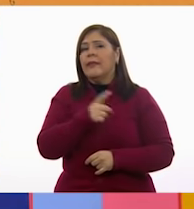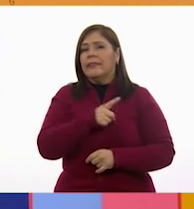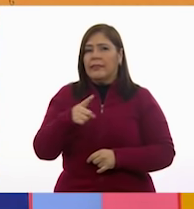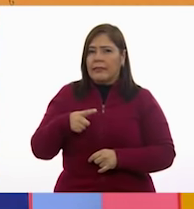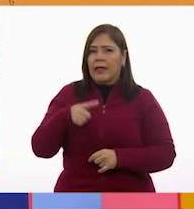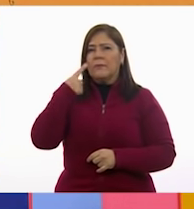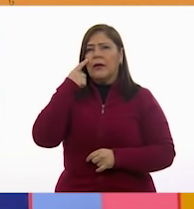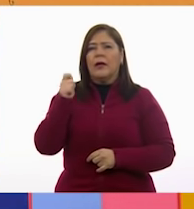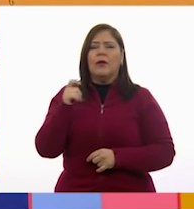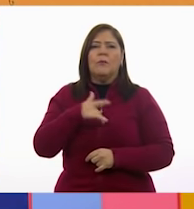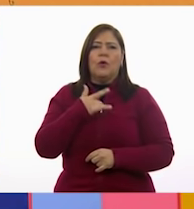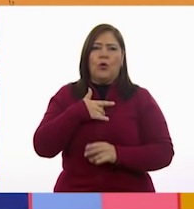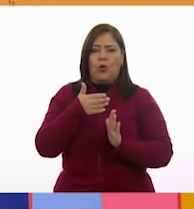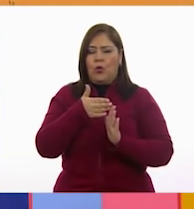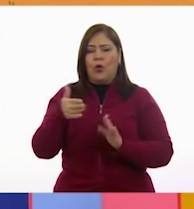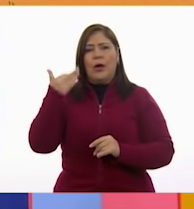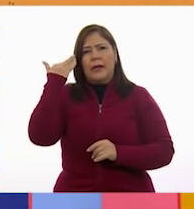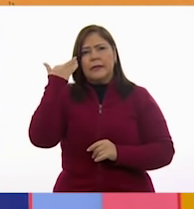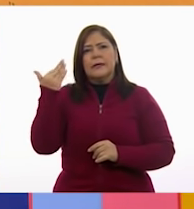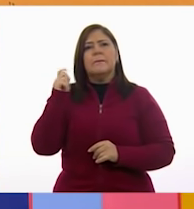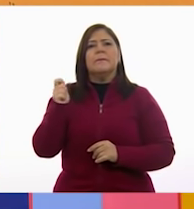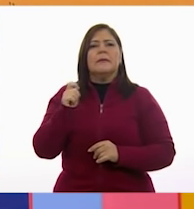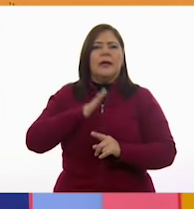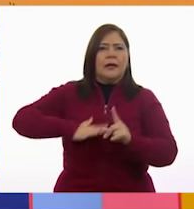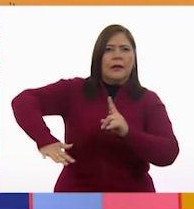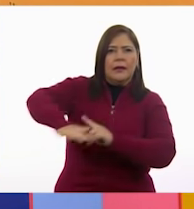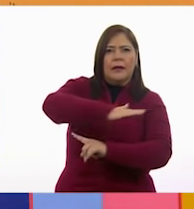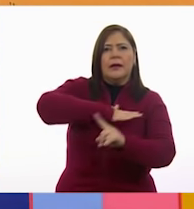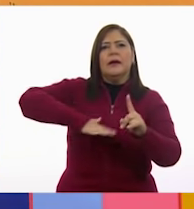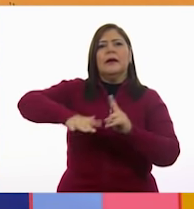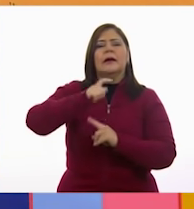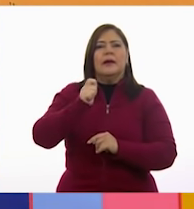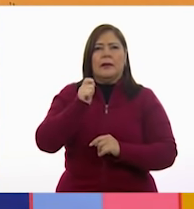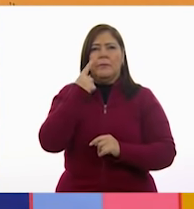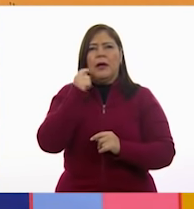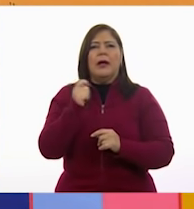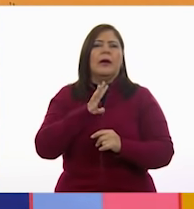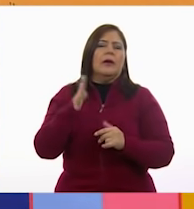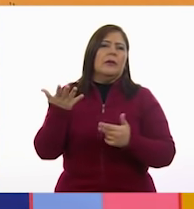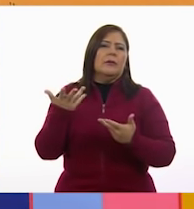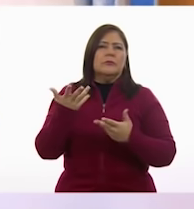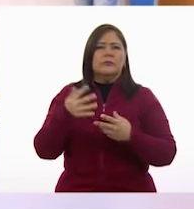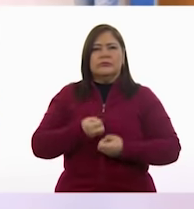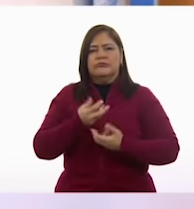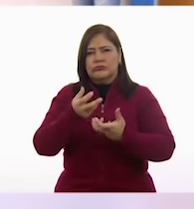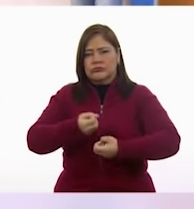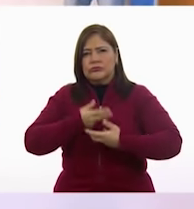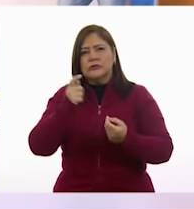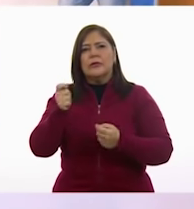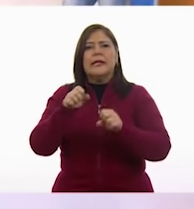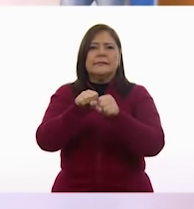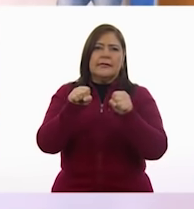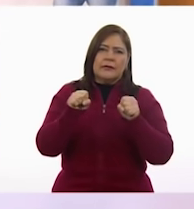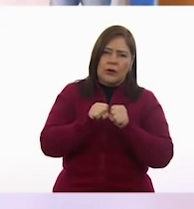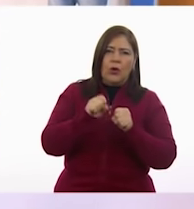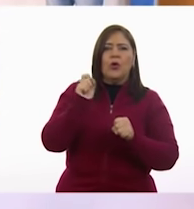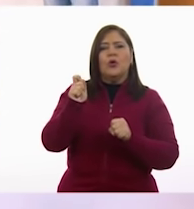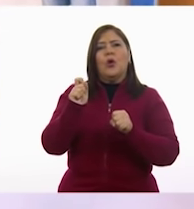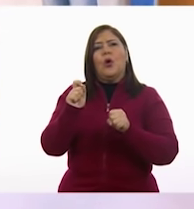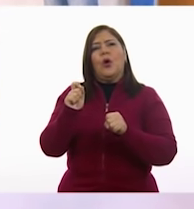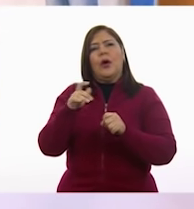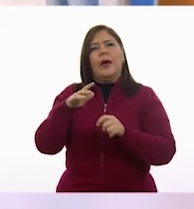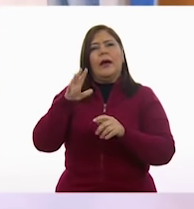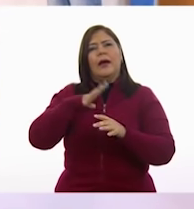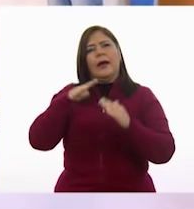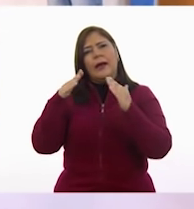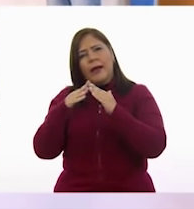nuestras actividades de expresión artística. Podemos realizar en cualquier espacio, por ejemplo, aquí en el salón, o también en casa podemos estar en la sala,